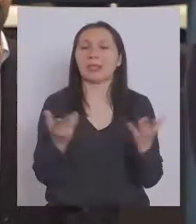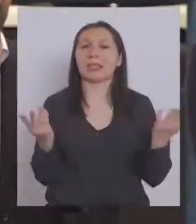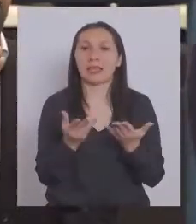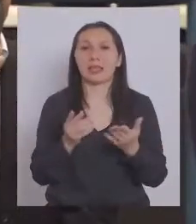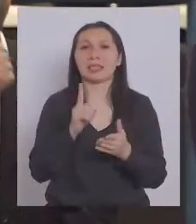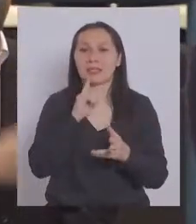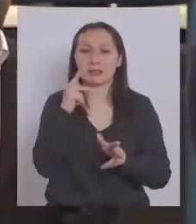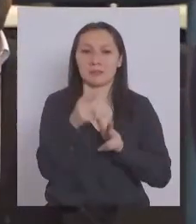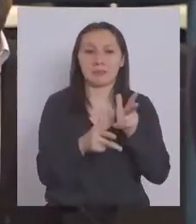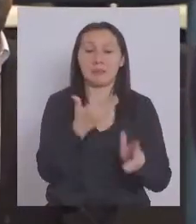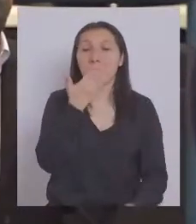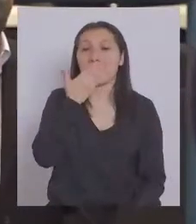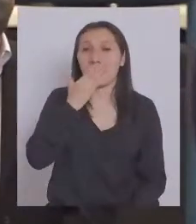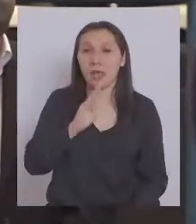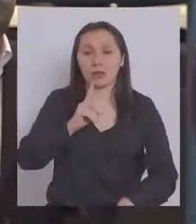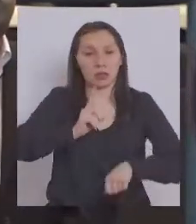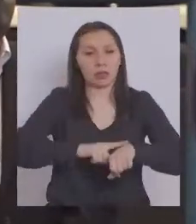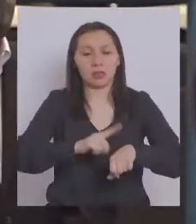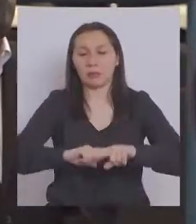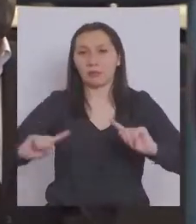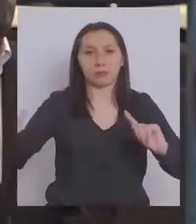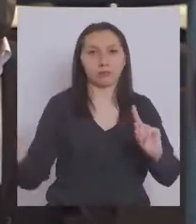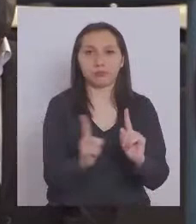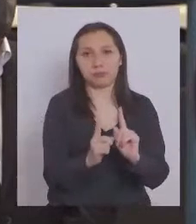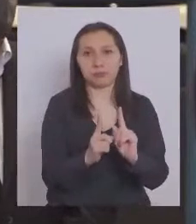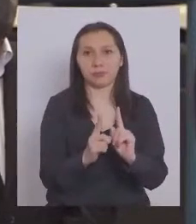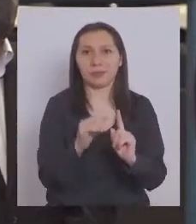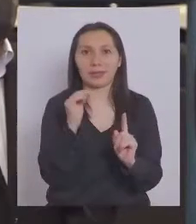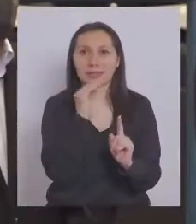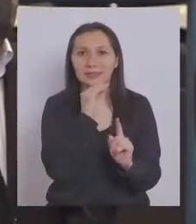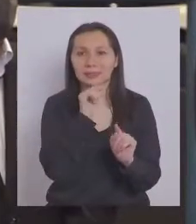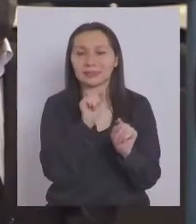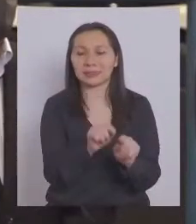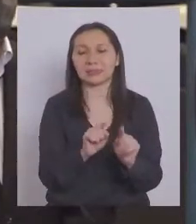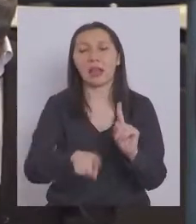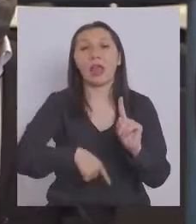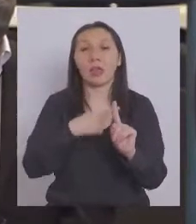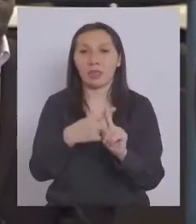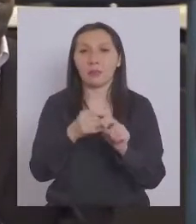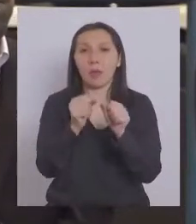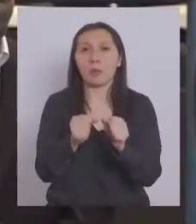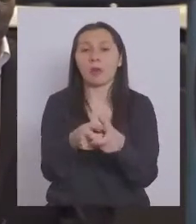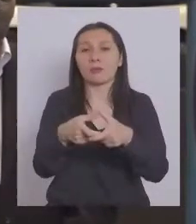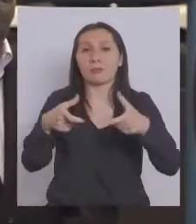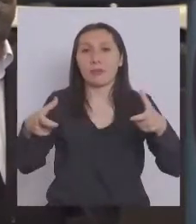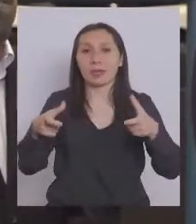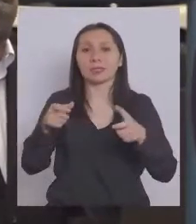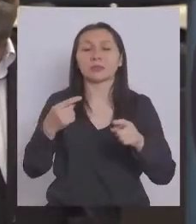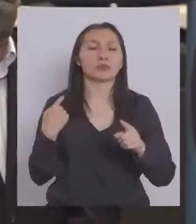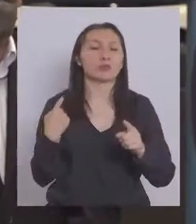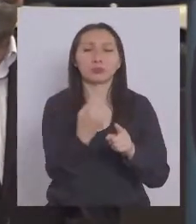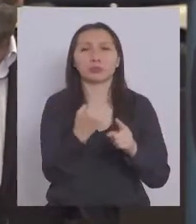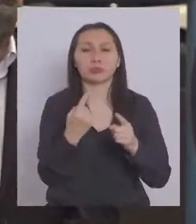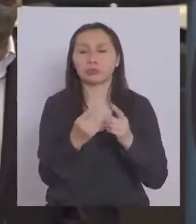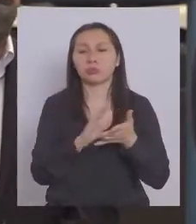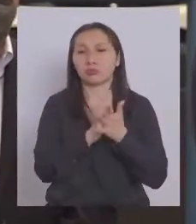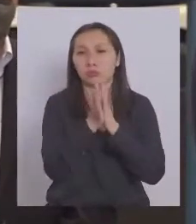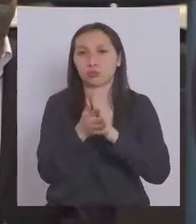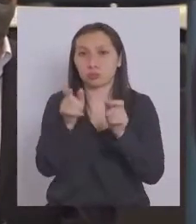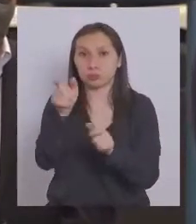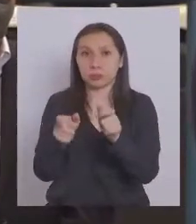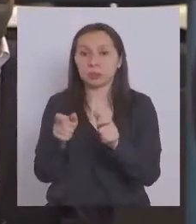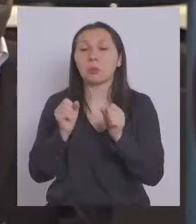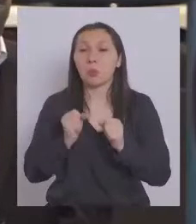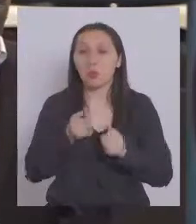tener trenes mejores, sino que tiempo de viaje más corto, pero además poder aumentar la cantidad de viajes totales,